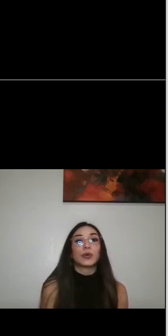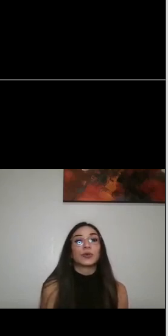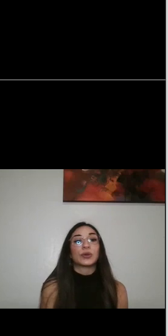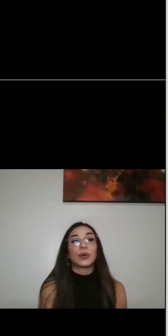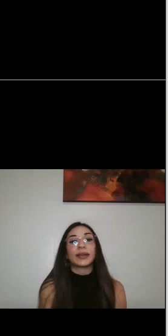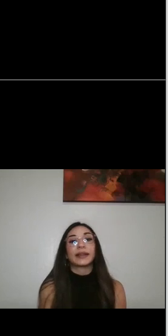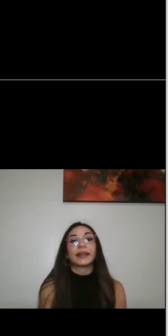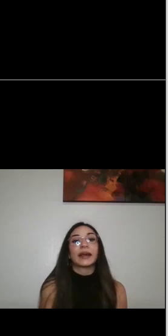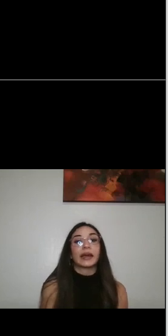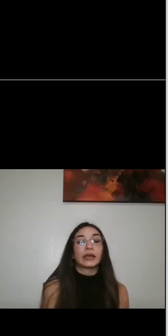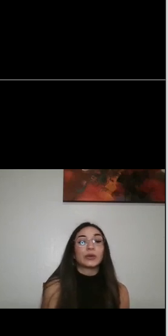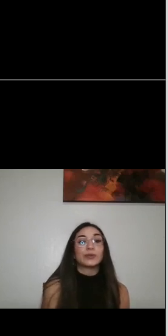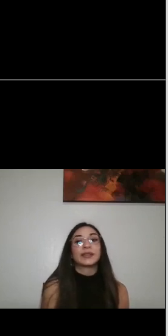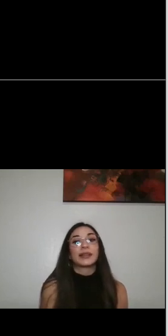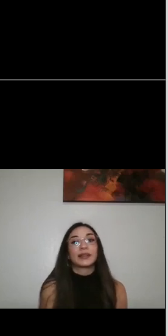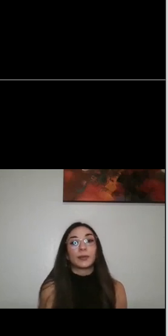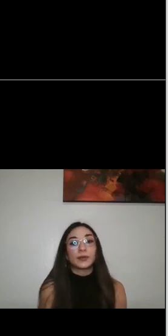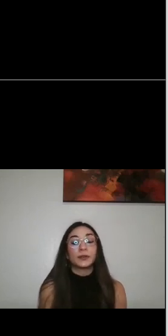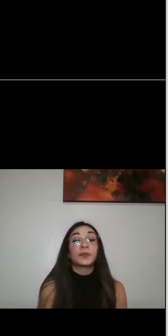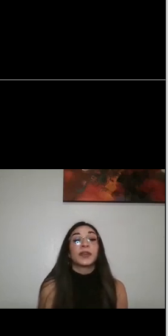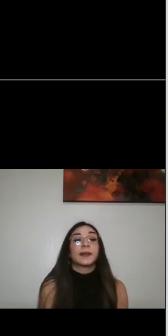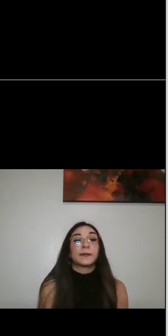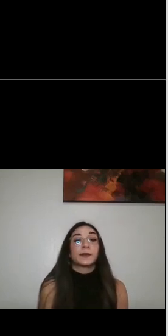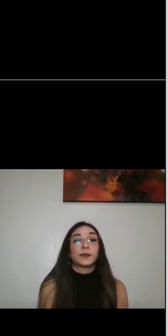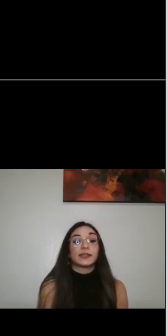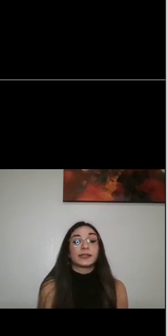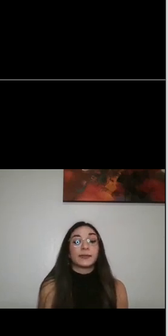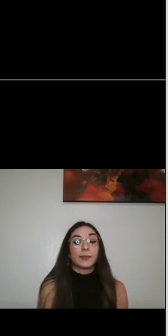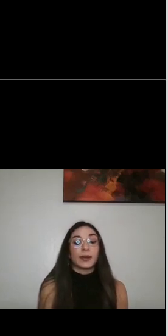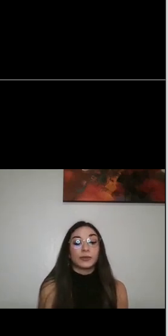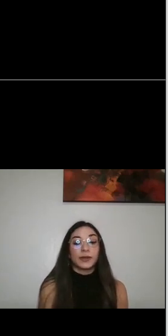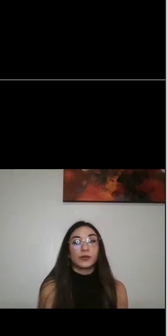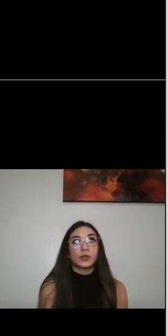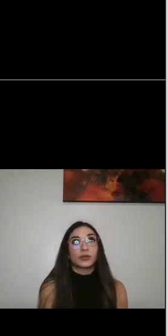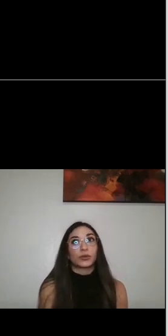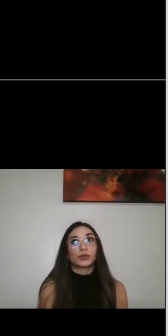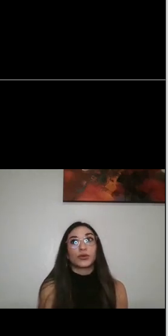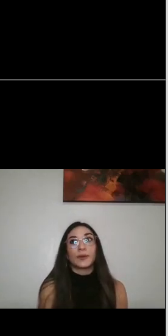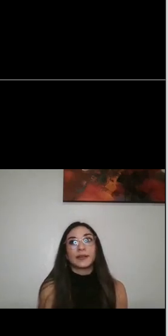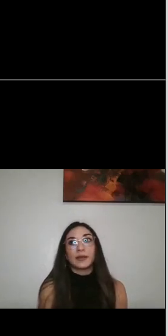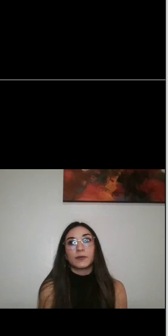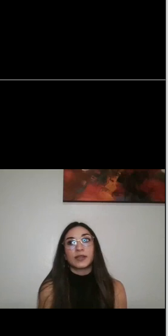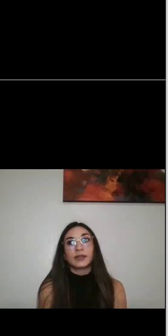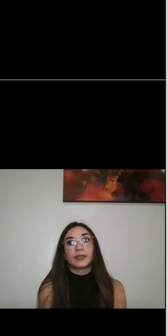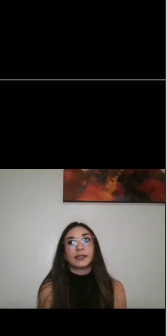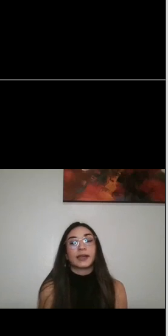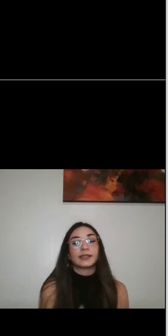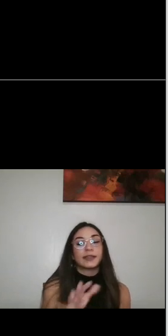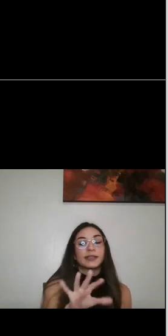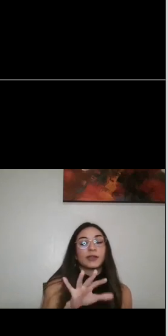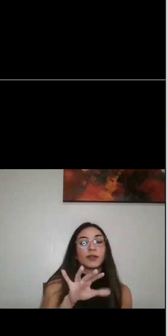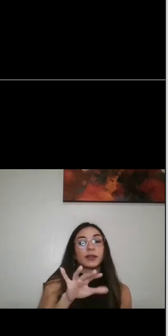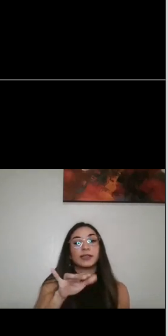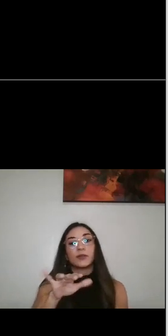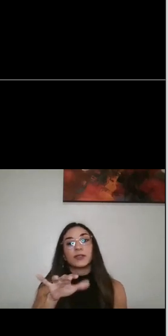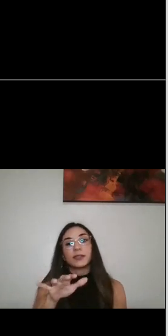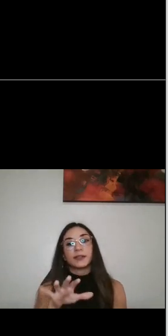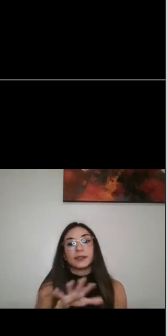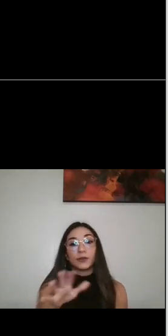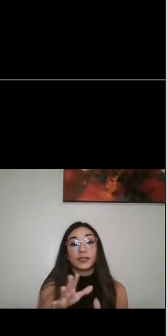como entre un 40 y un 70%. Entonces, más o menos, nosotros conversamos a intensidades entre